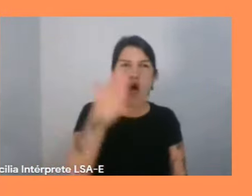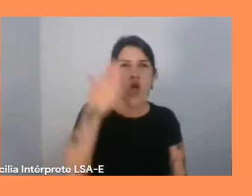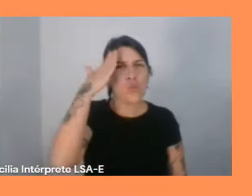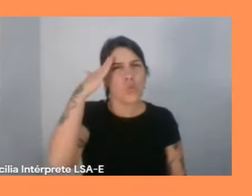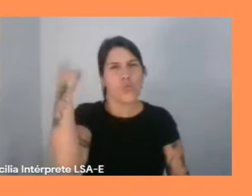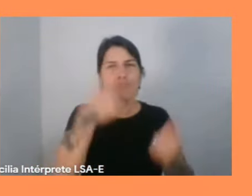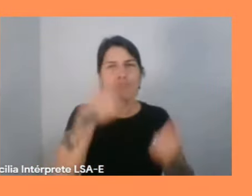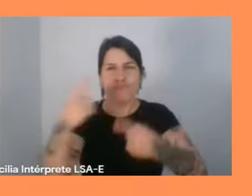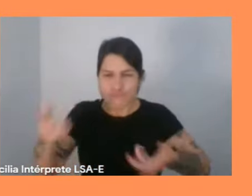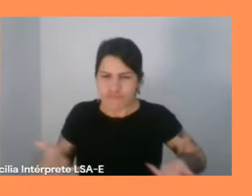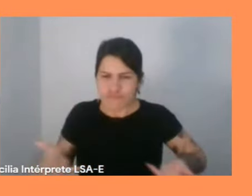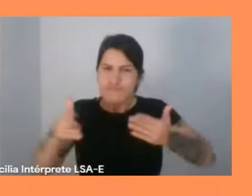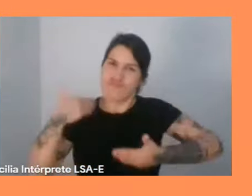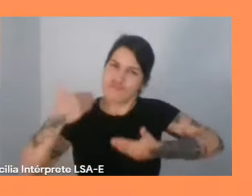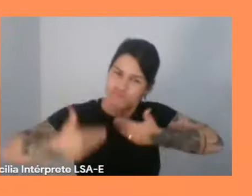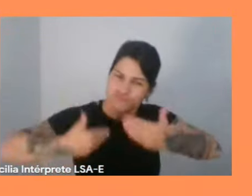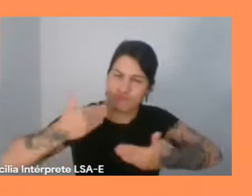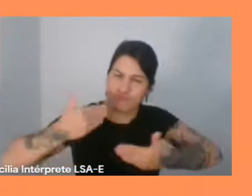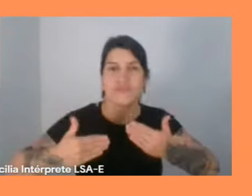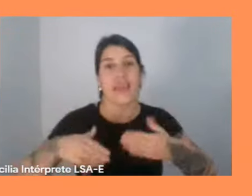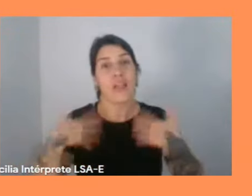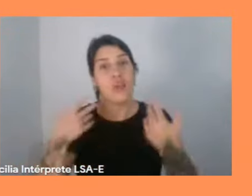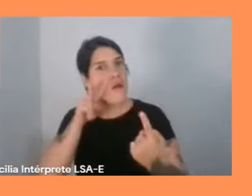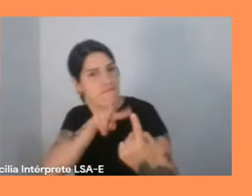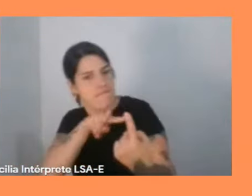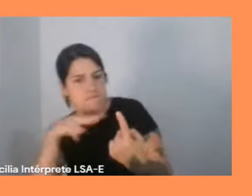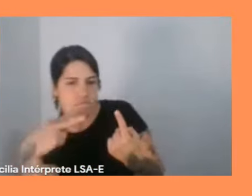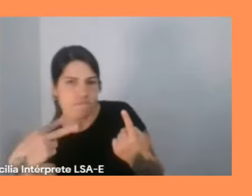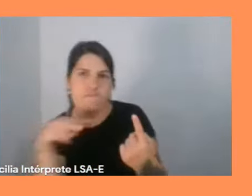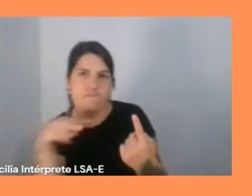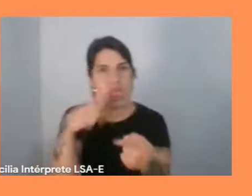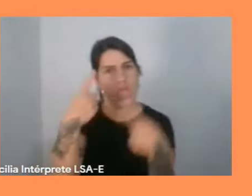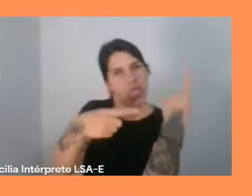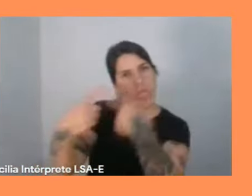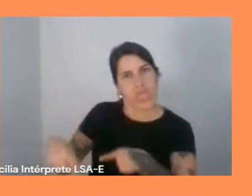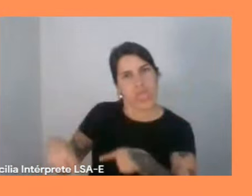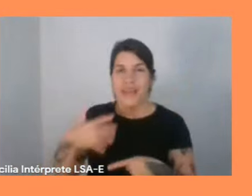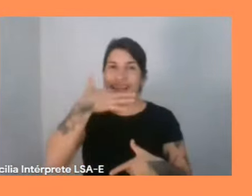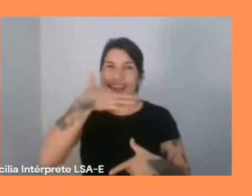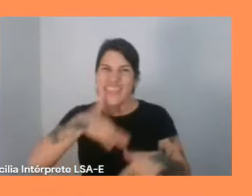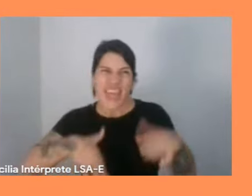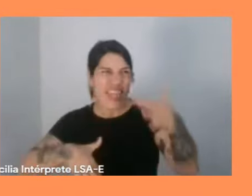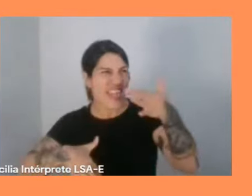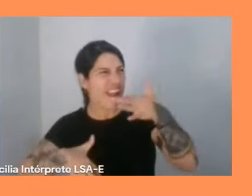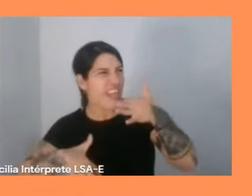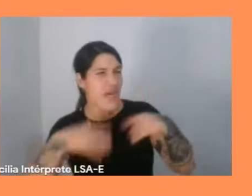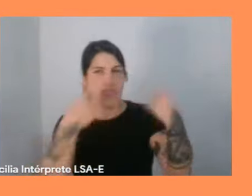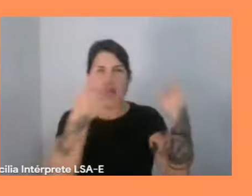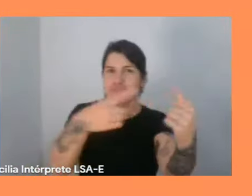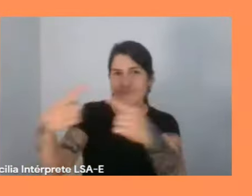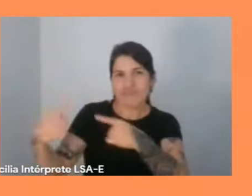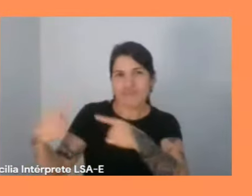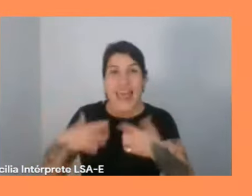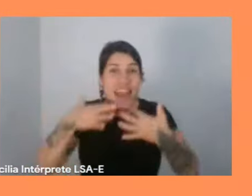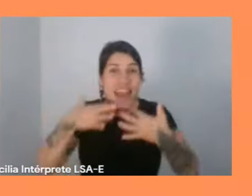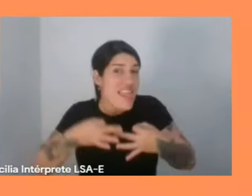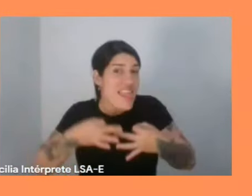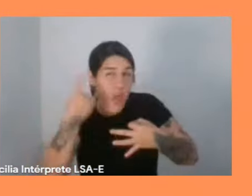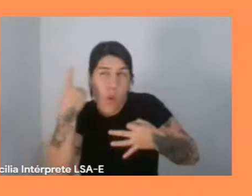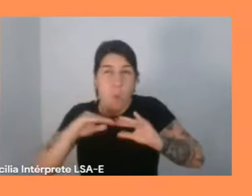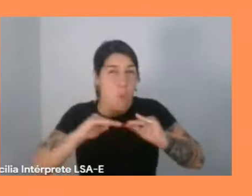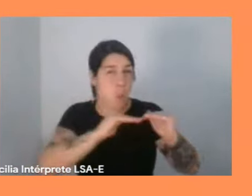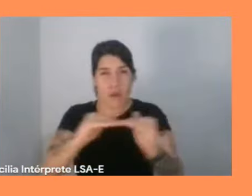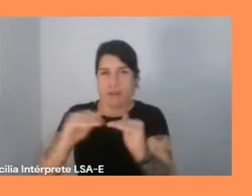entender y explicar la realidad. La educación sexual integral contempla